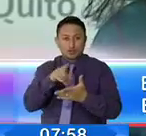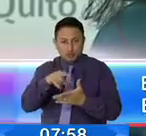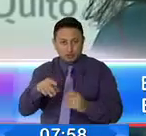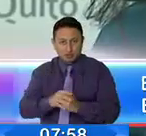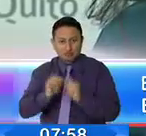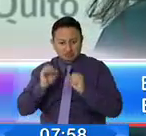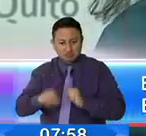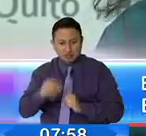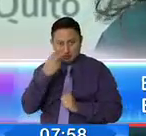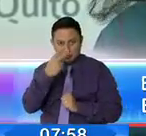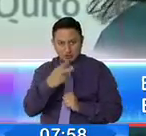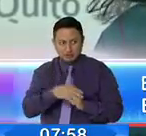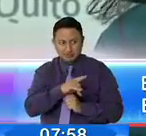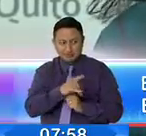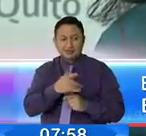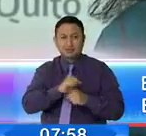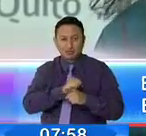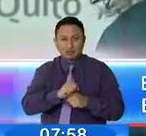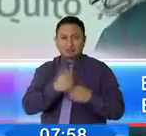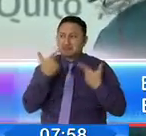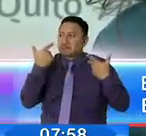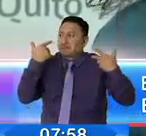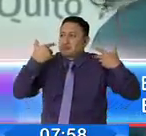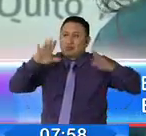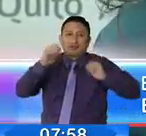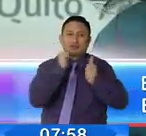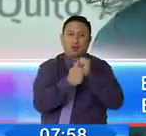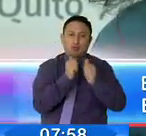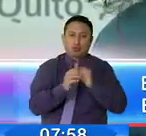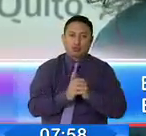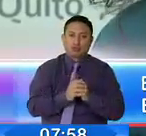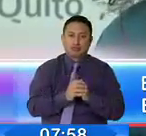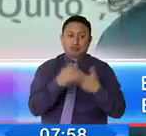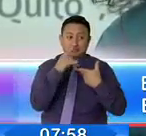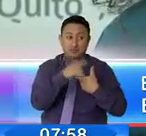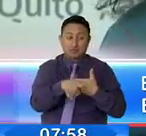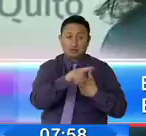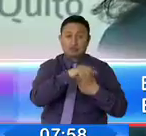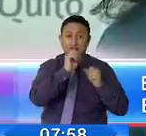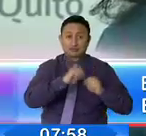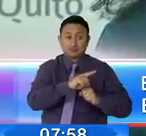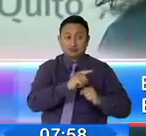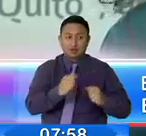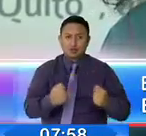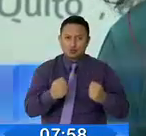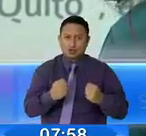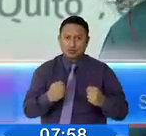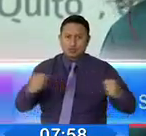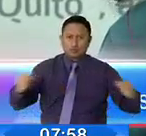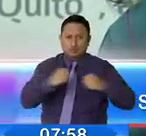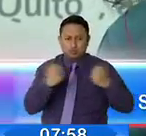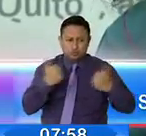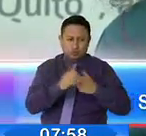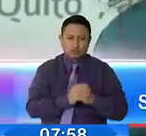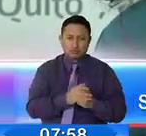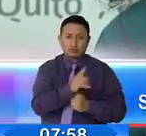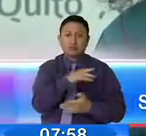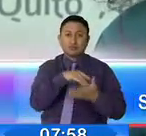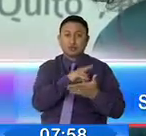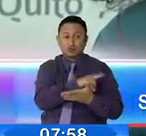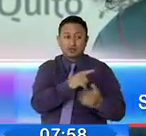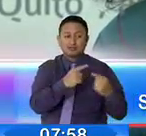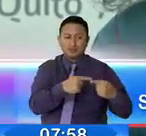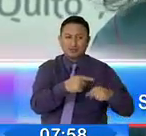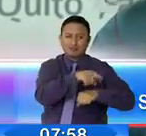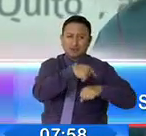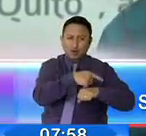están practicando algún deporte y este deporte además es de alto rendimiento e implica que los estudiantes tengan